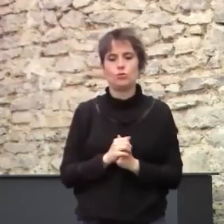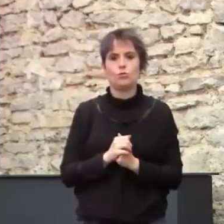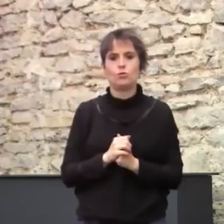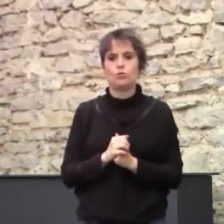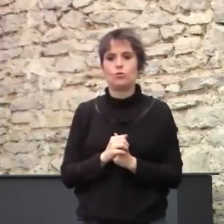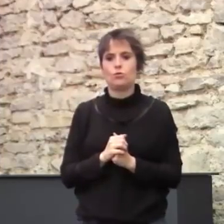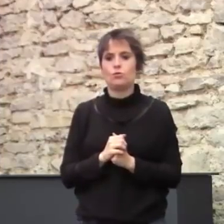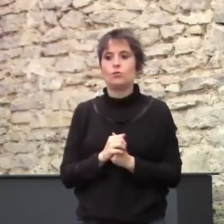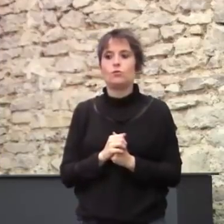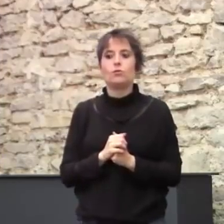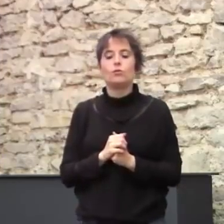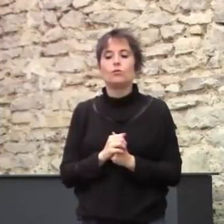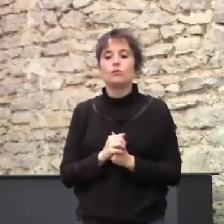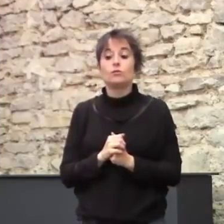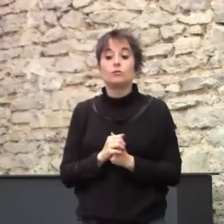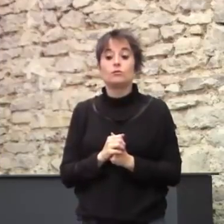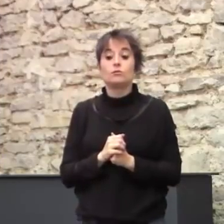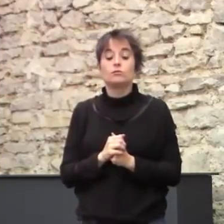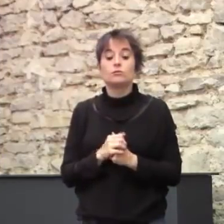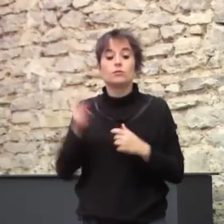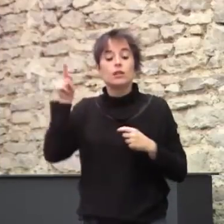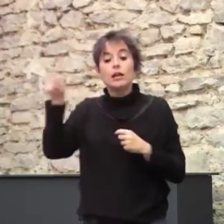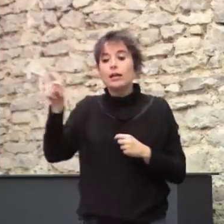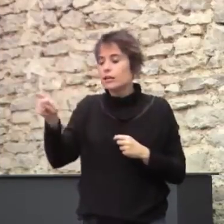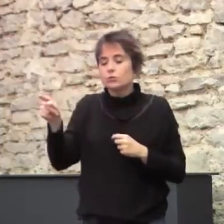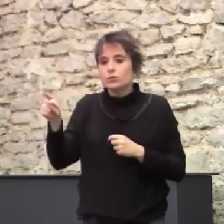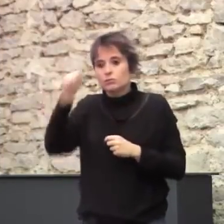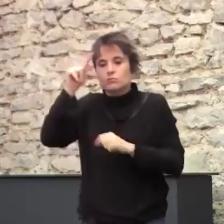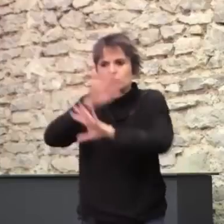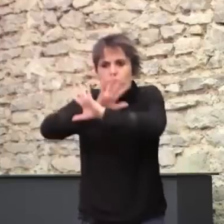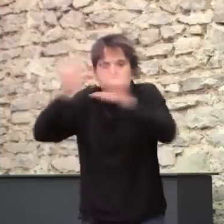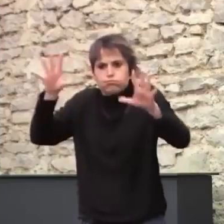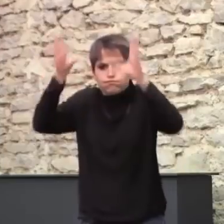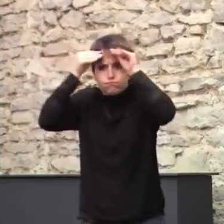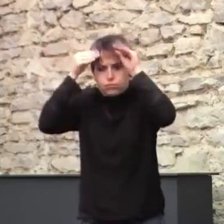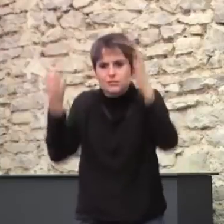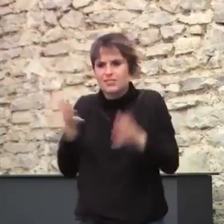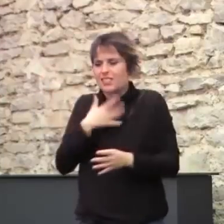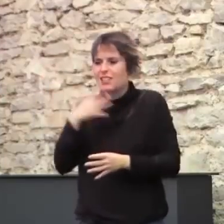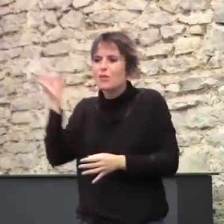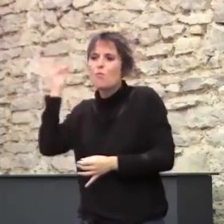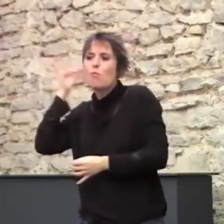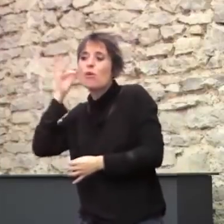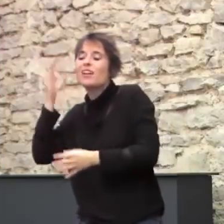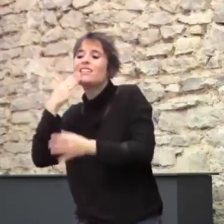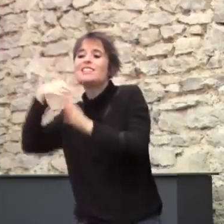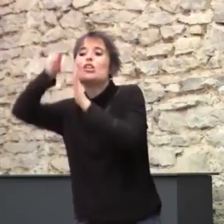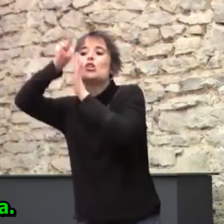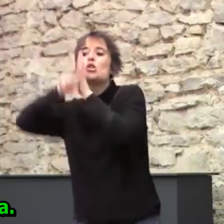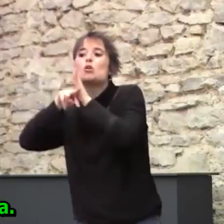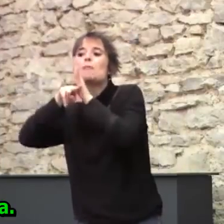Y bueno, pues esto, evidentemente, es algo espantoso, ¿no? El que las mujeres que no siguen las normas del